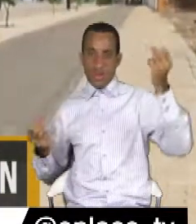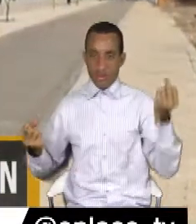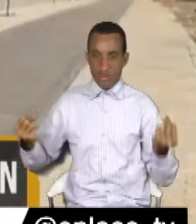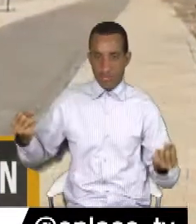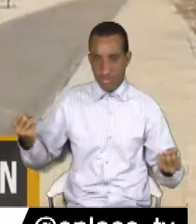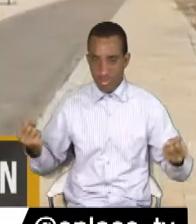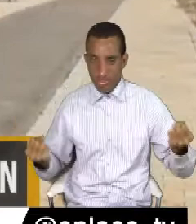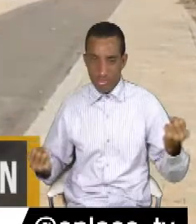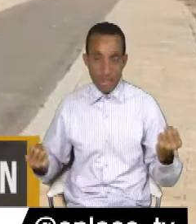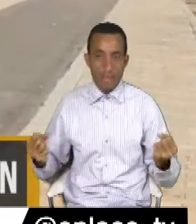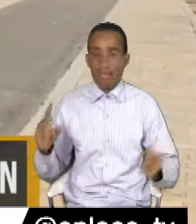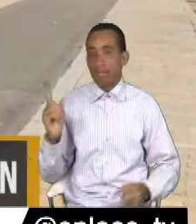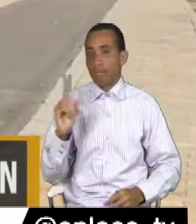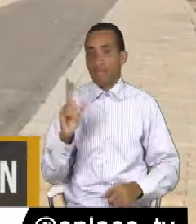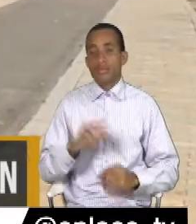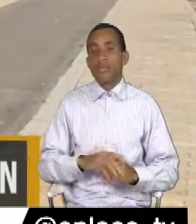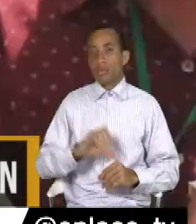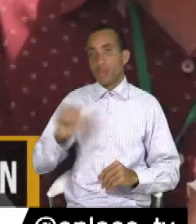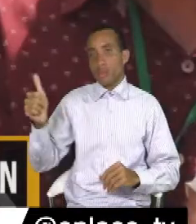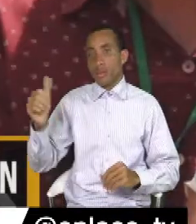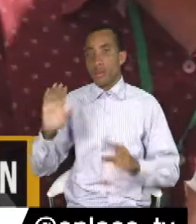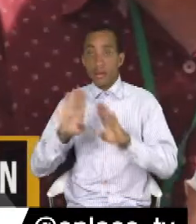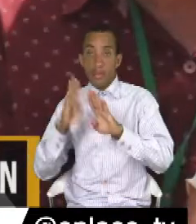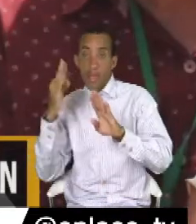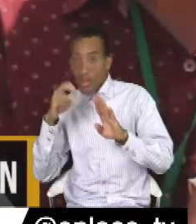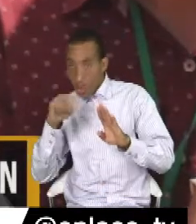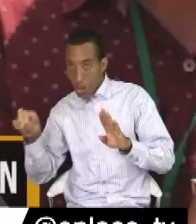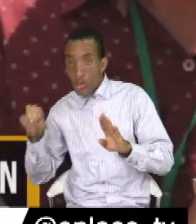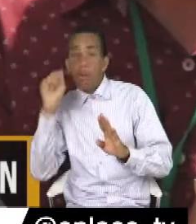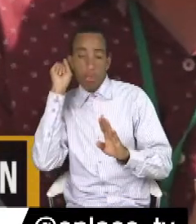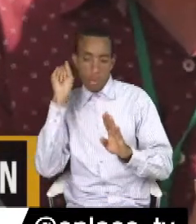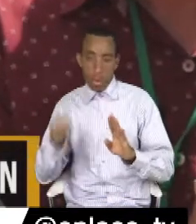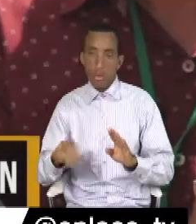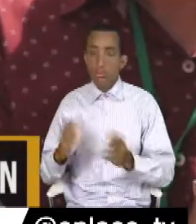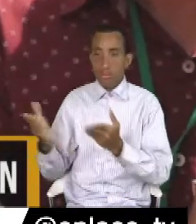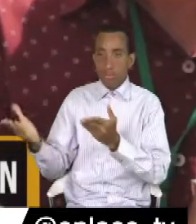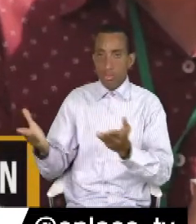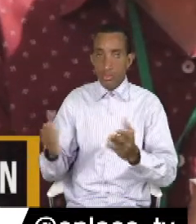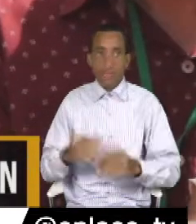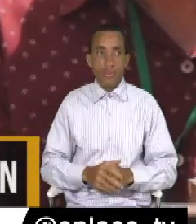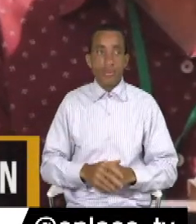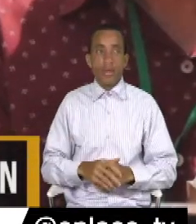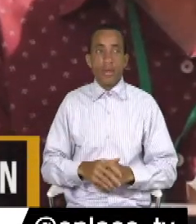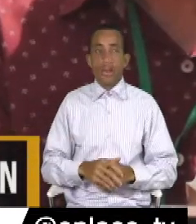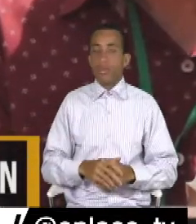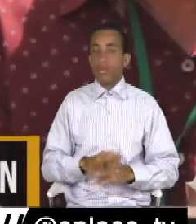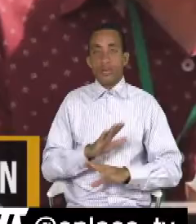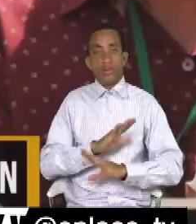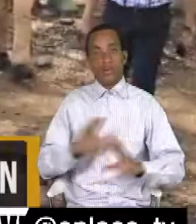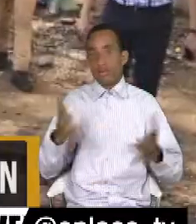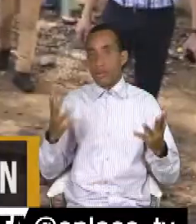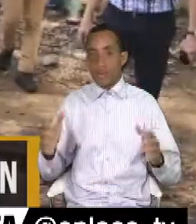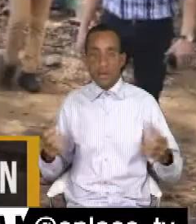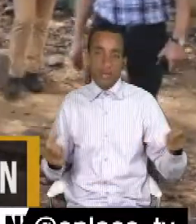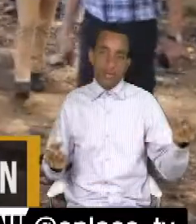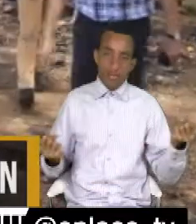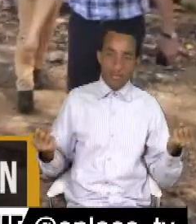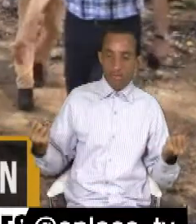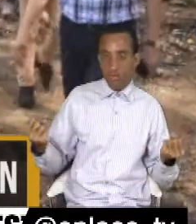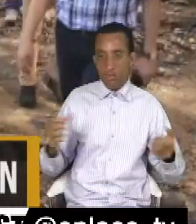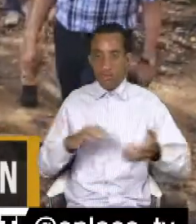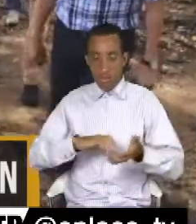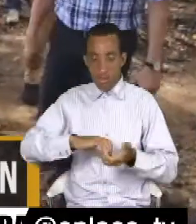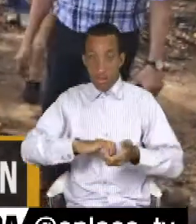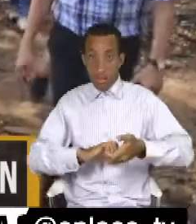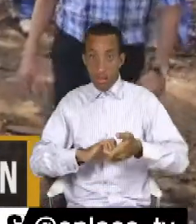a informarles a ellos que en el menor tiempo posible queremos que no pasen por acá las tractomulas. Secretaría de